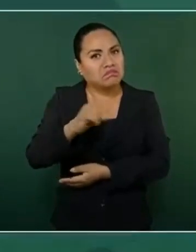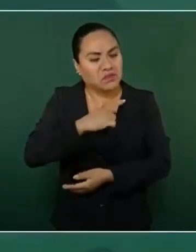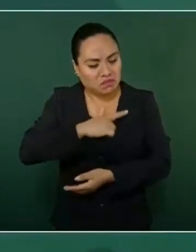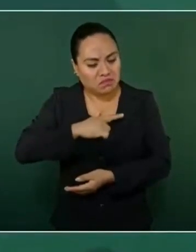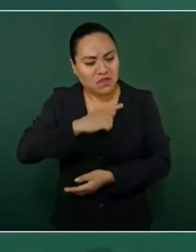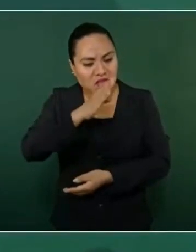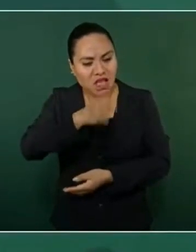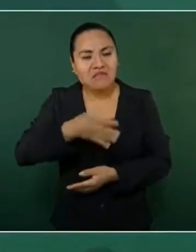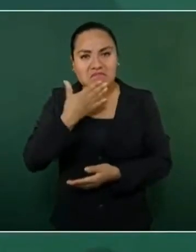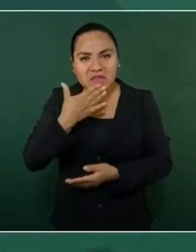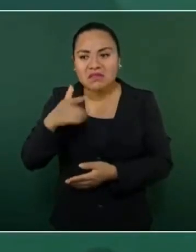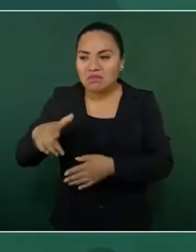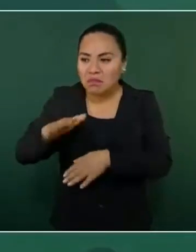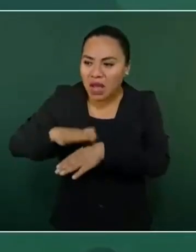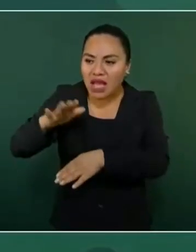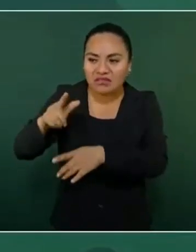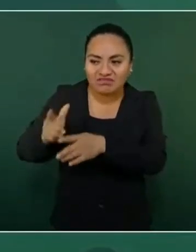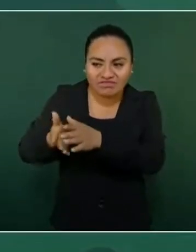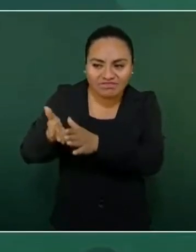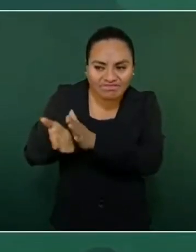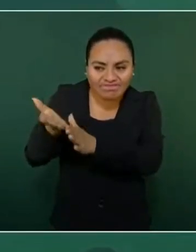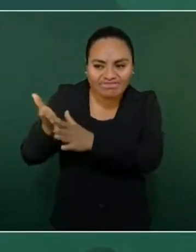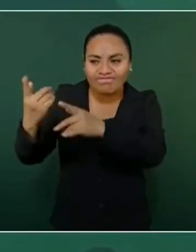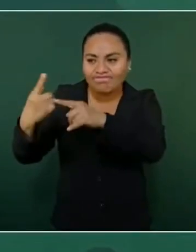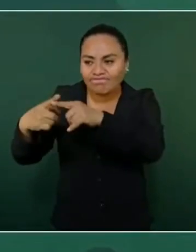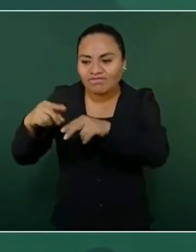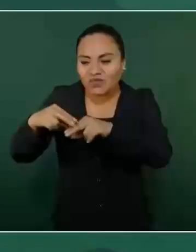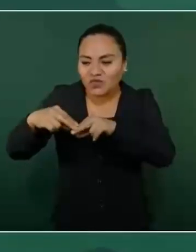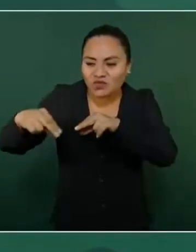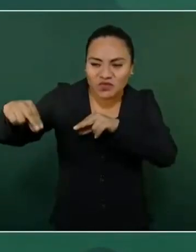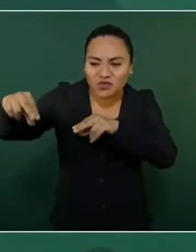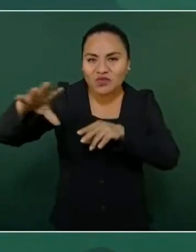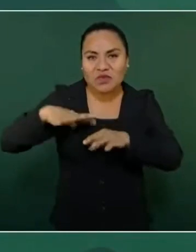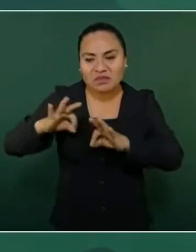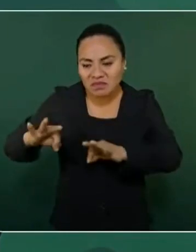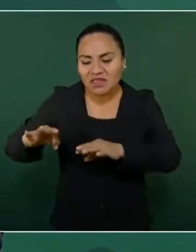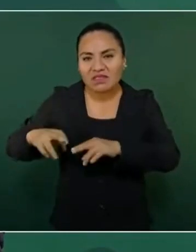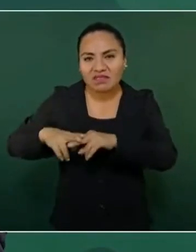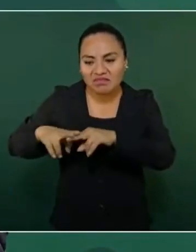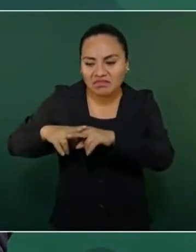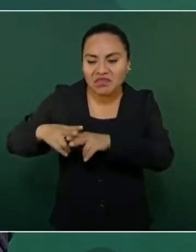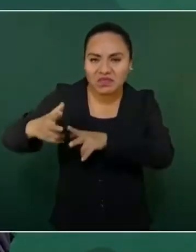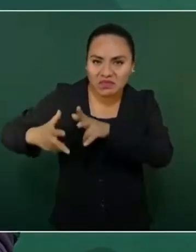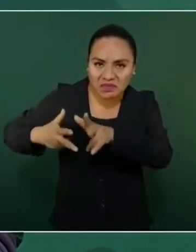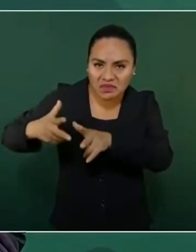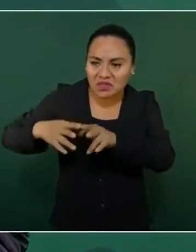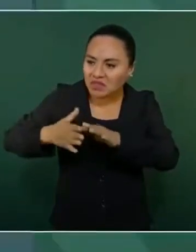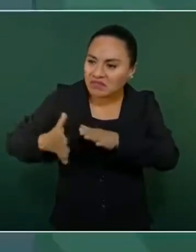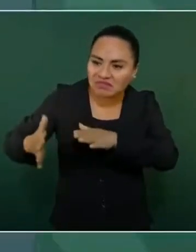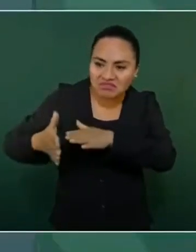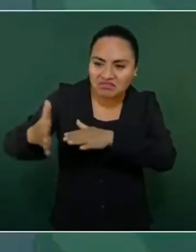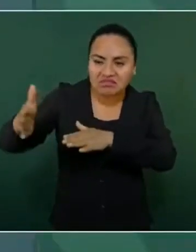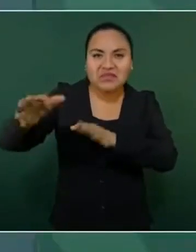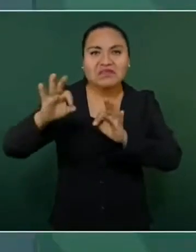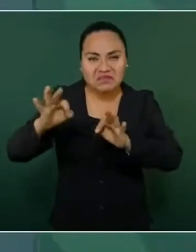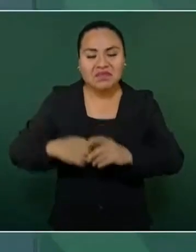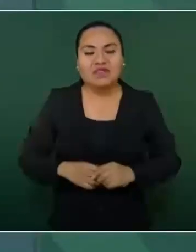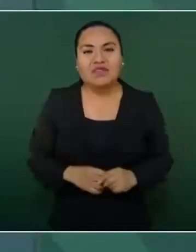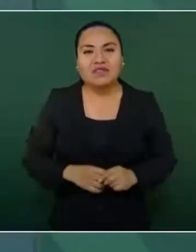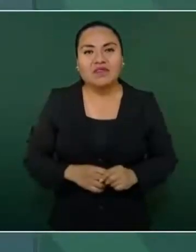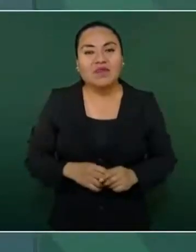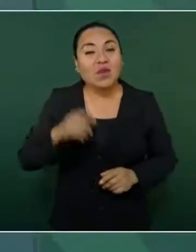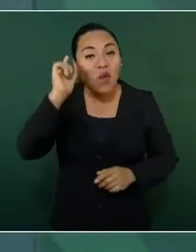Este es otro tipo de cosas y yo espero también que estos compañeros nos